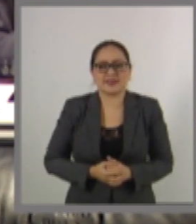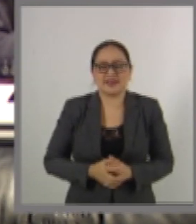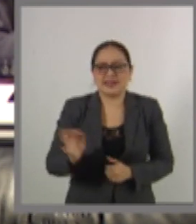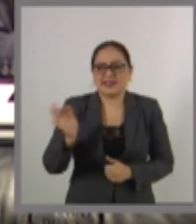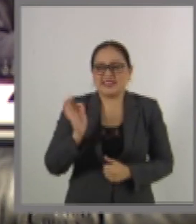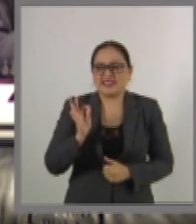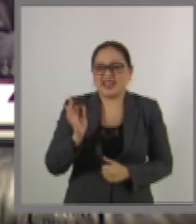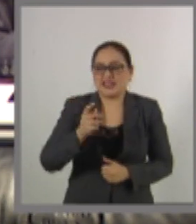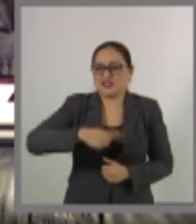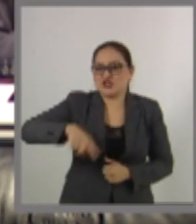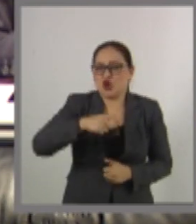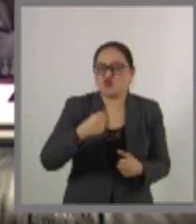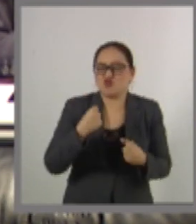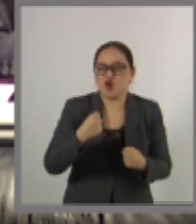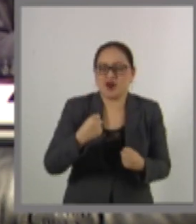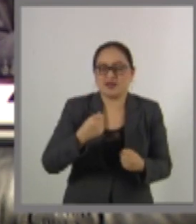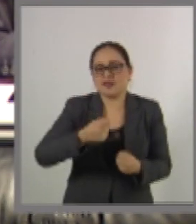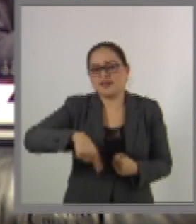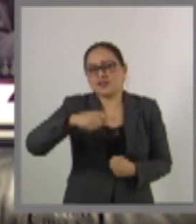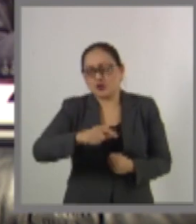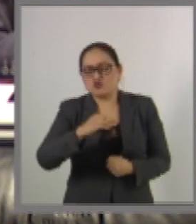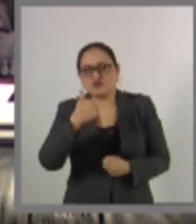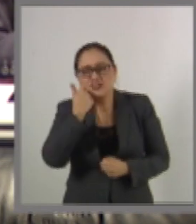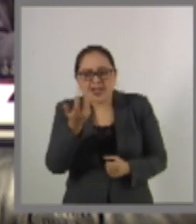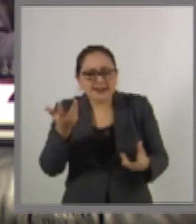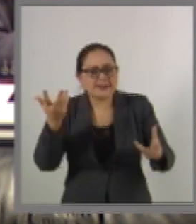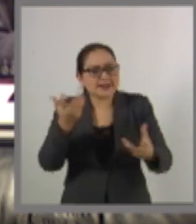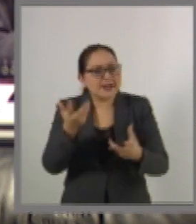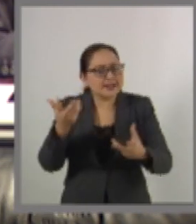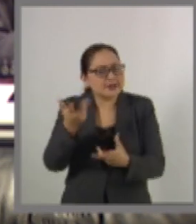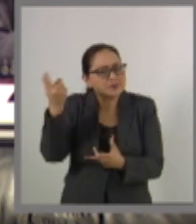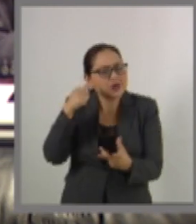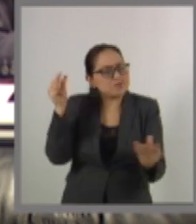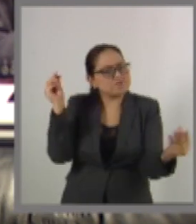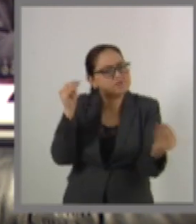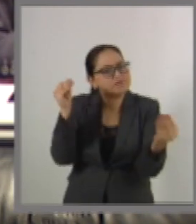enjundia, por la disposición al diálogo